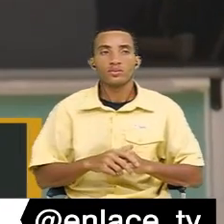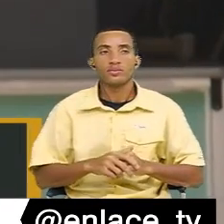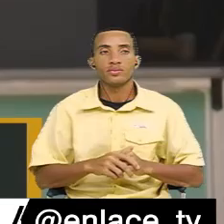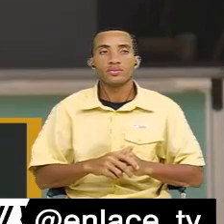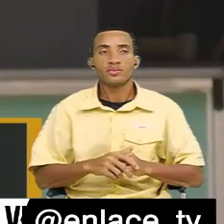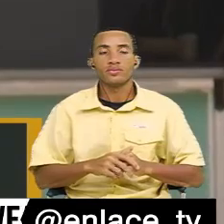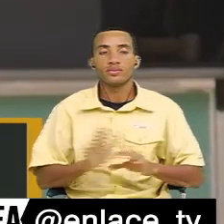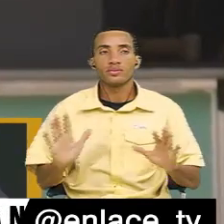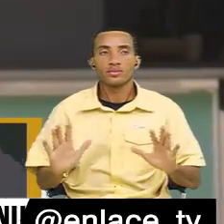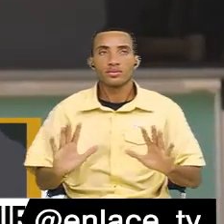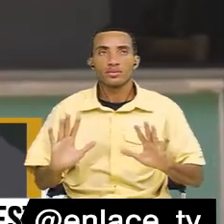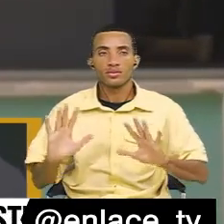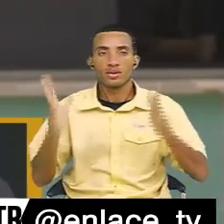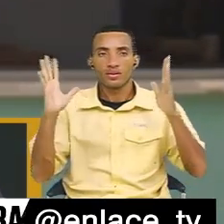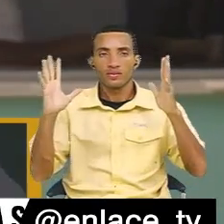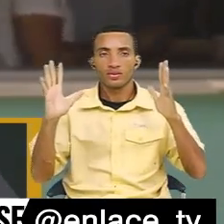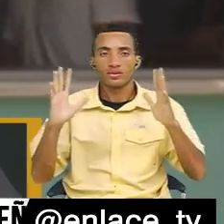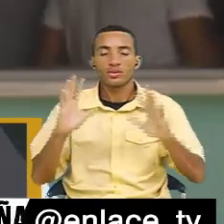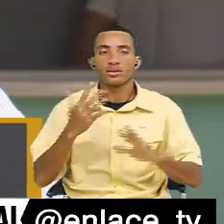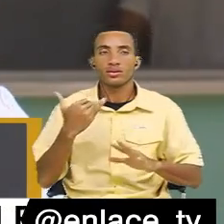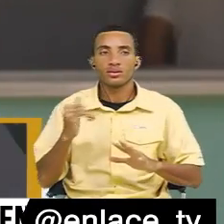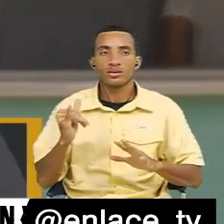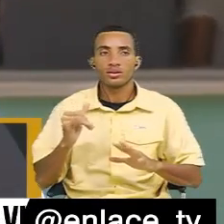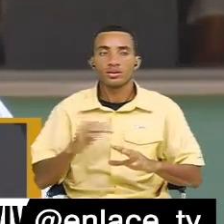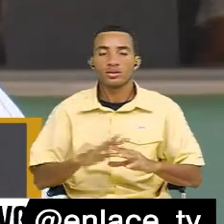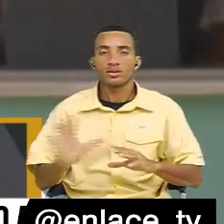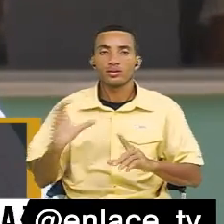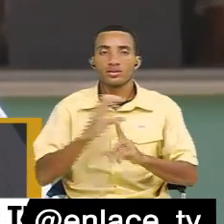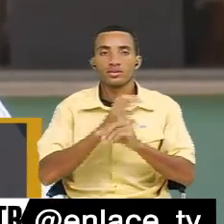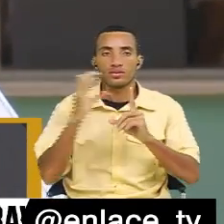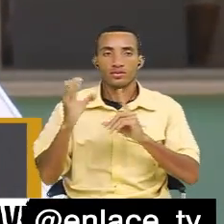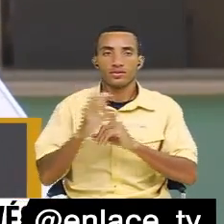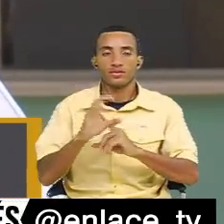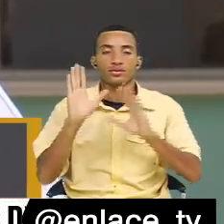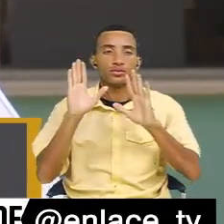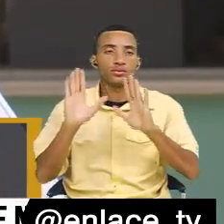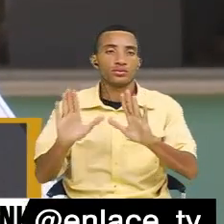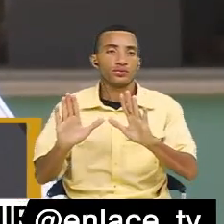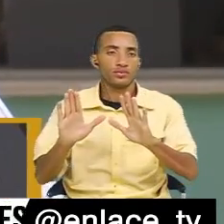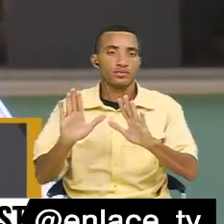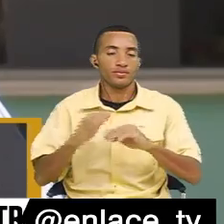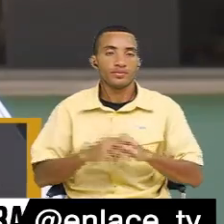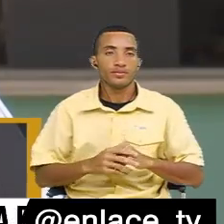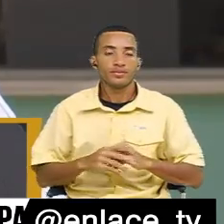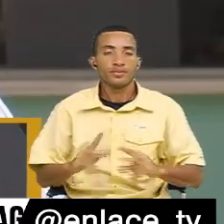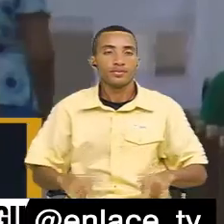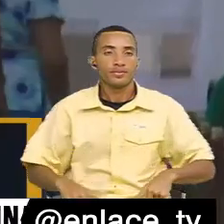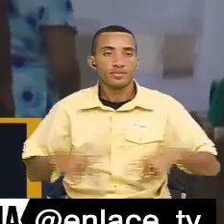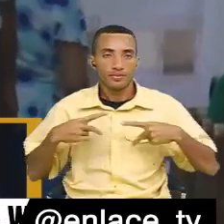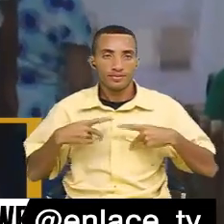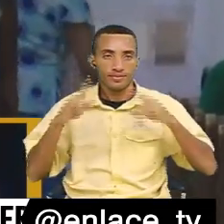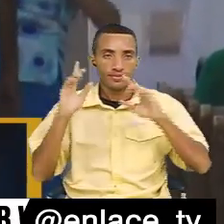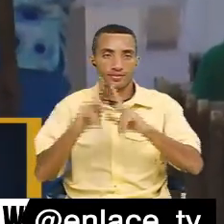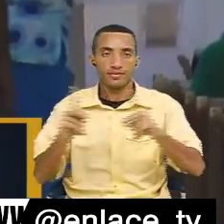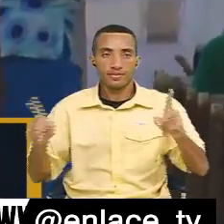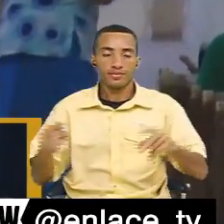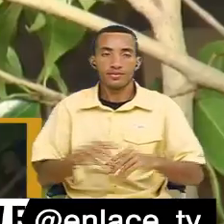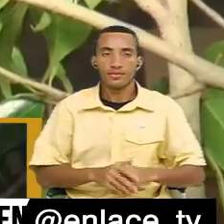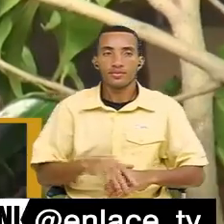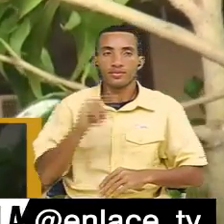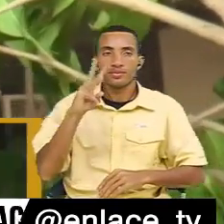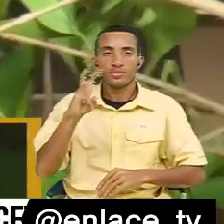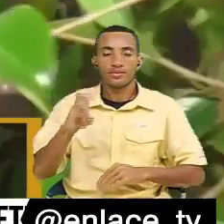la fiesta de la Virgen del Carmen ya está como metido, es cultural, ya hace parte de la vida de nosotros, de las personas. Del 8 al 16 de